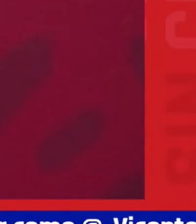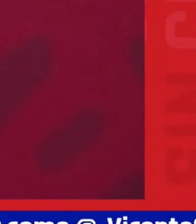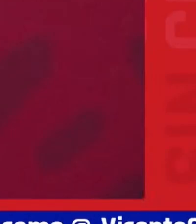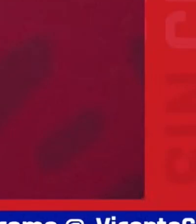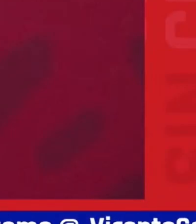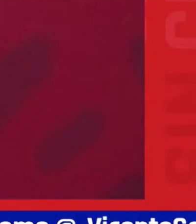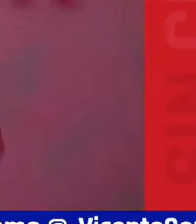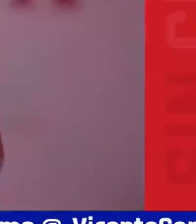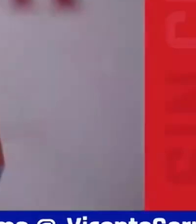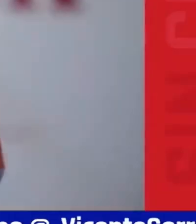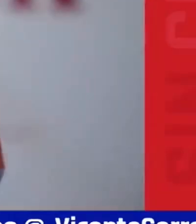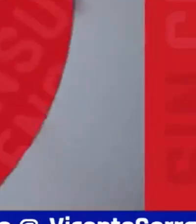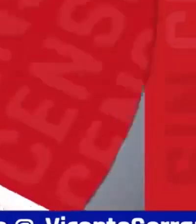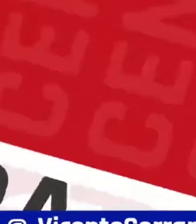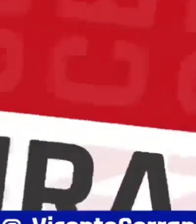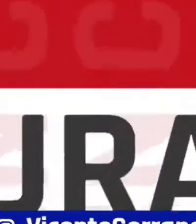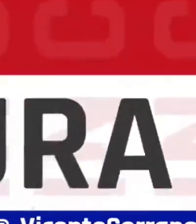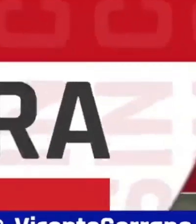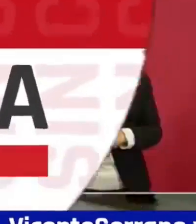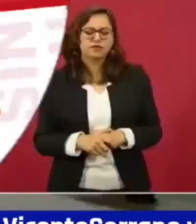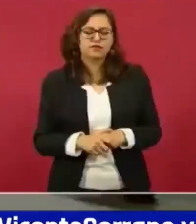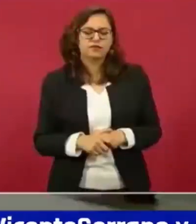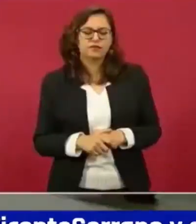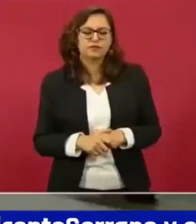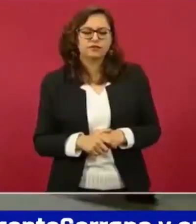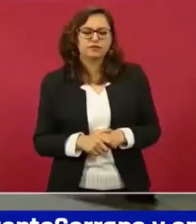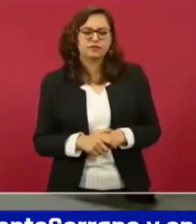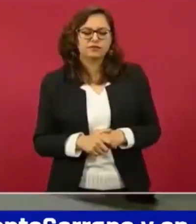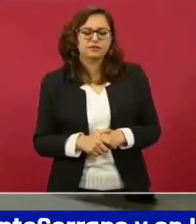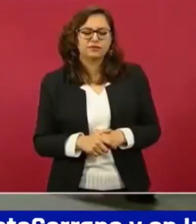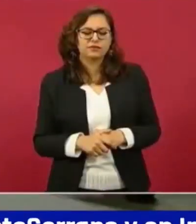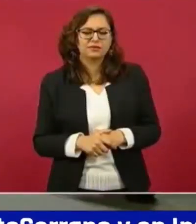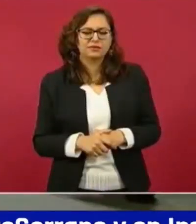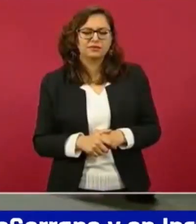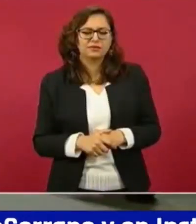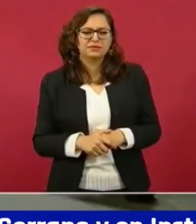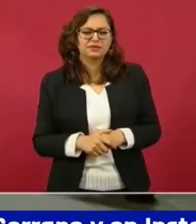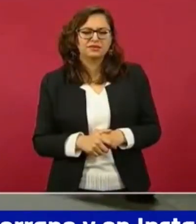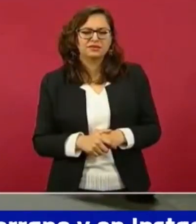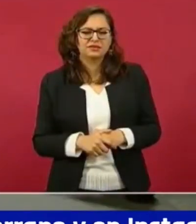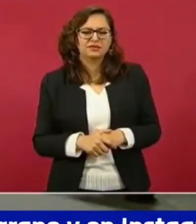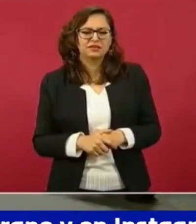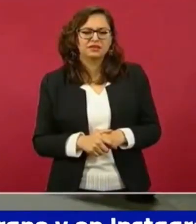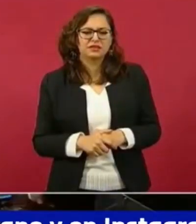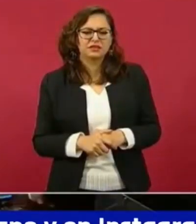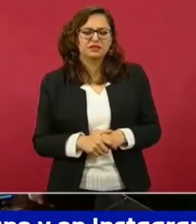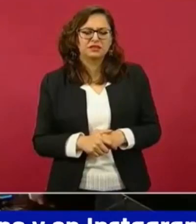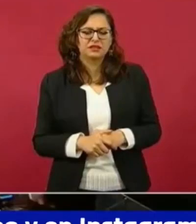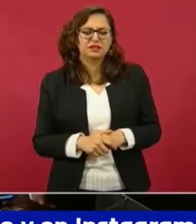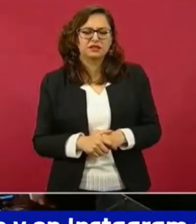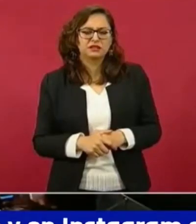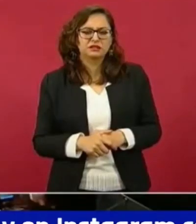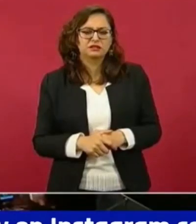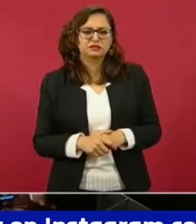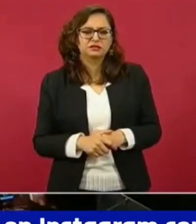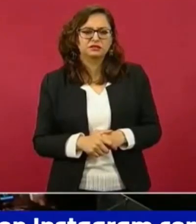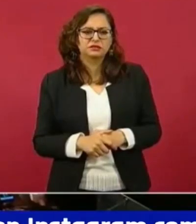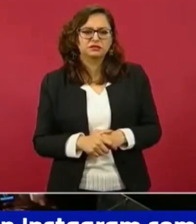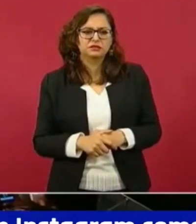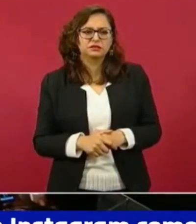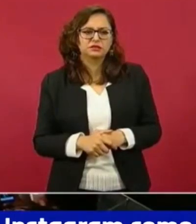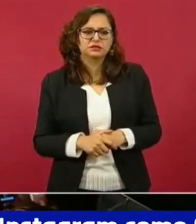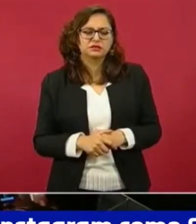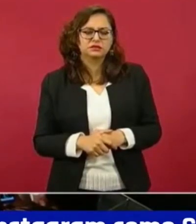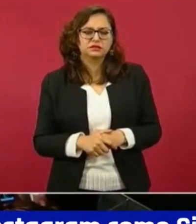Secretaria Alcalde, sobre el tema de la elección en el sindicato petrolero, si usted considera que con estas medidas que ya nos ha narrado